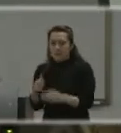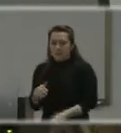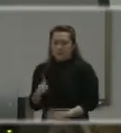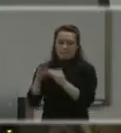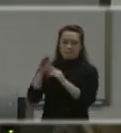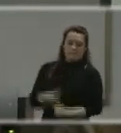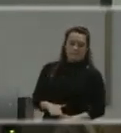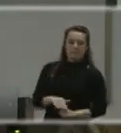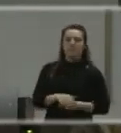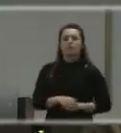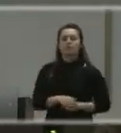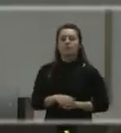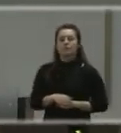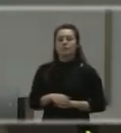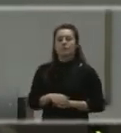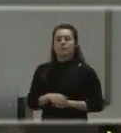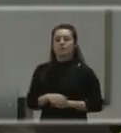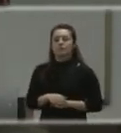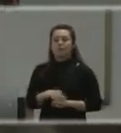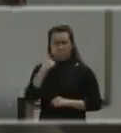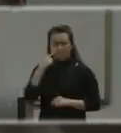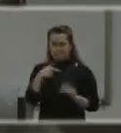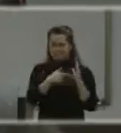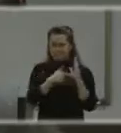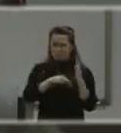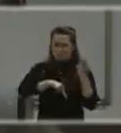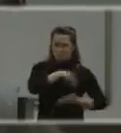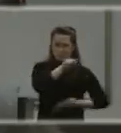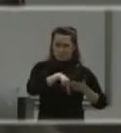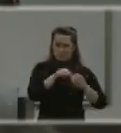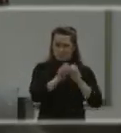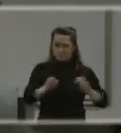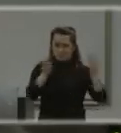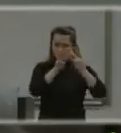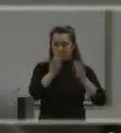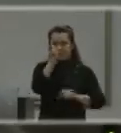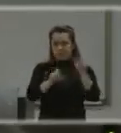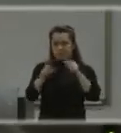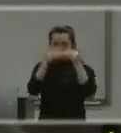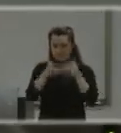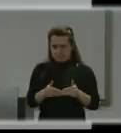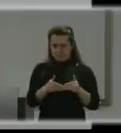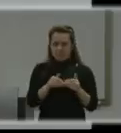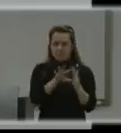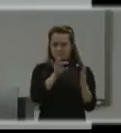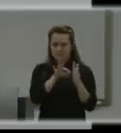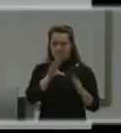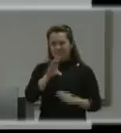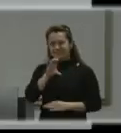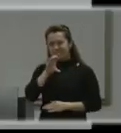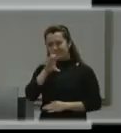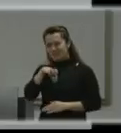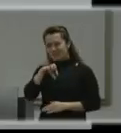Y quiero mencionar entonces la Convención de Naciones Unidas sobre los Derechos de las Personas con Discapacidad, la CDPD,